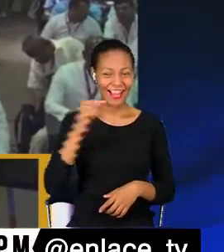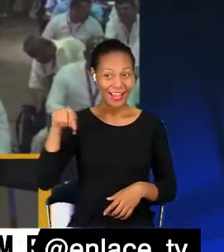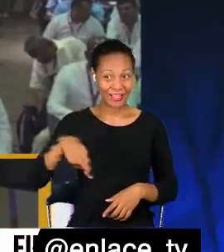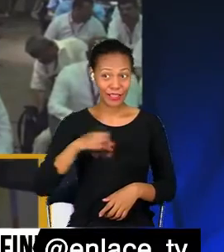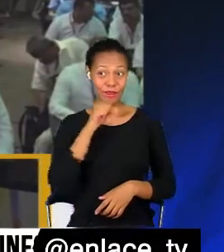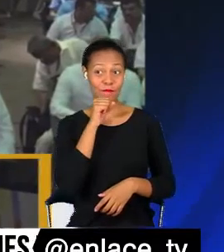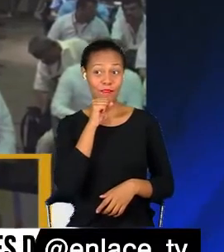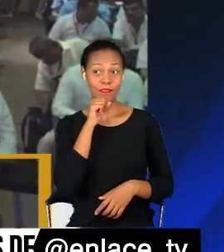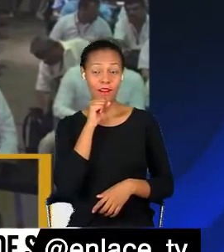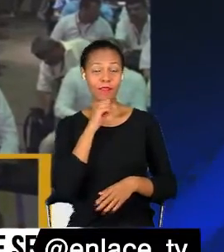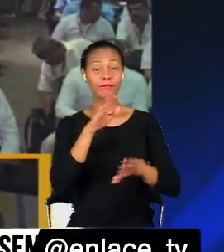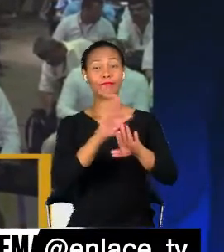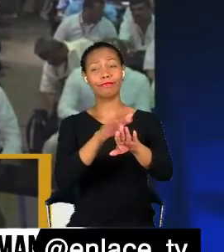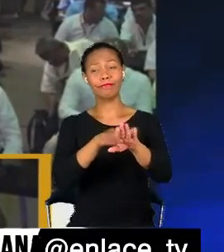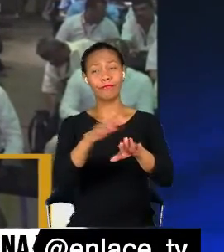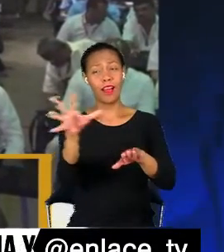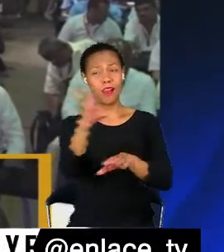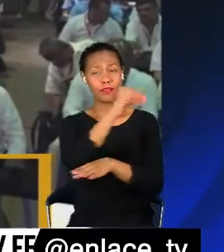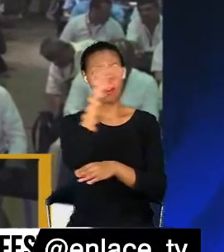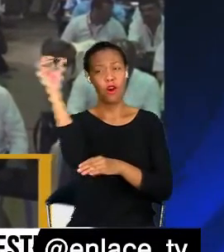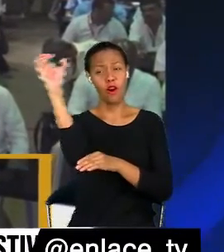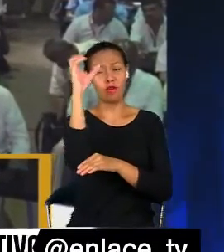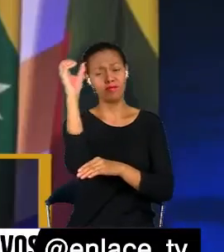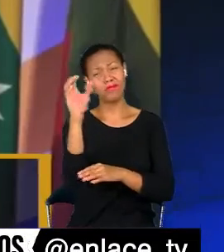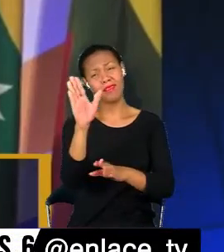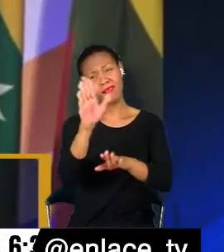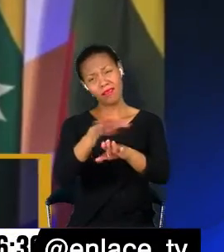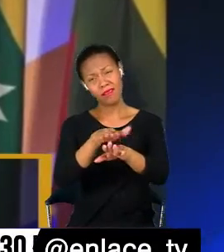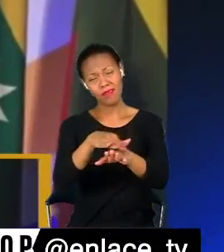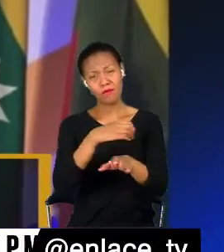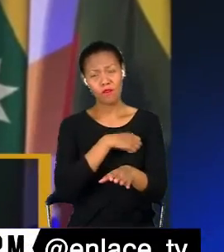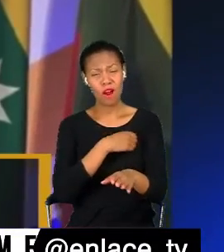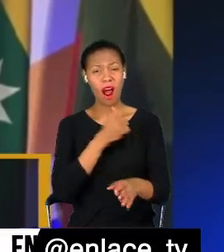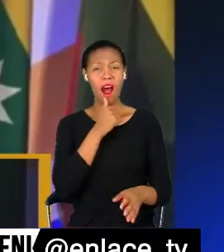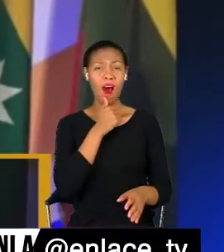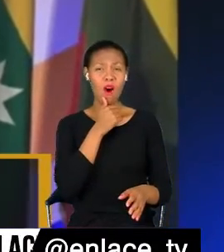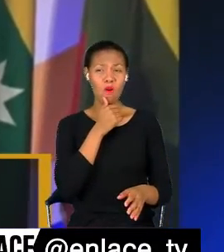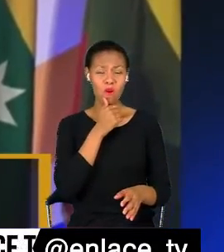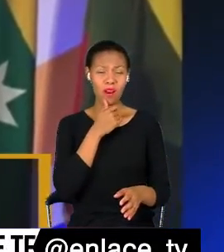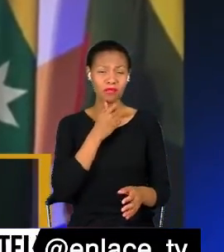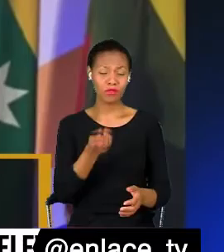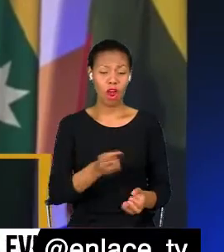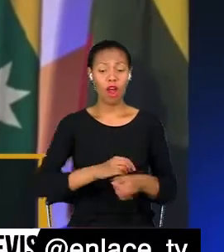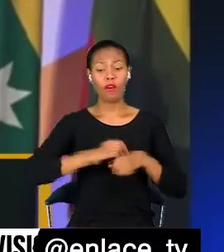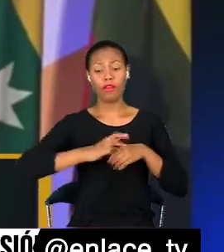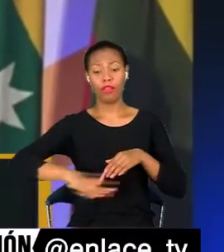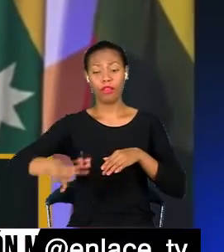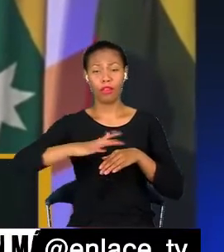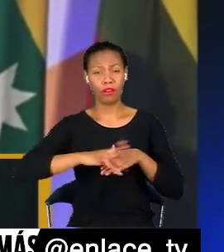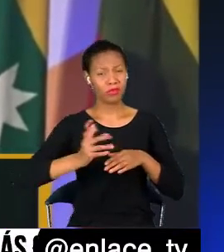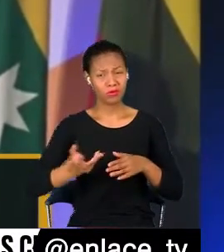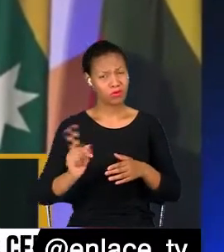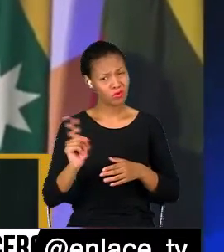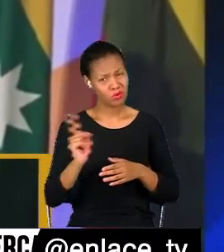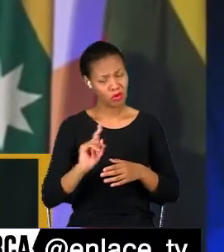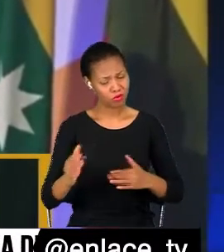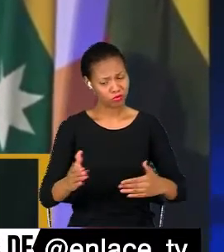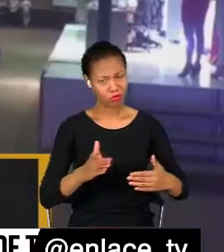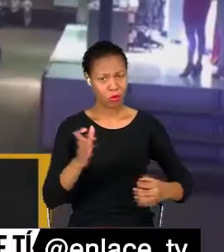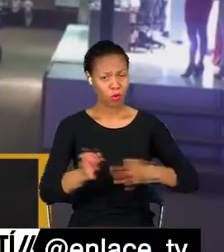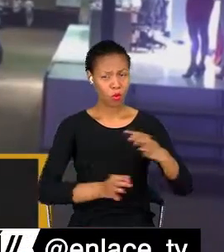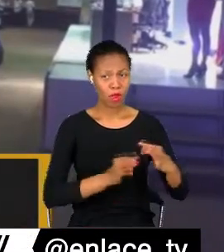los colombianos para que contribuyan al ahorro del agua y energía eléctrica. De igual forma, invitó a los alcaldes del país a comprometerse con